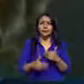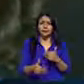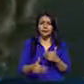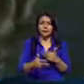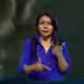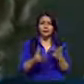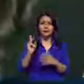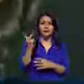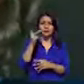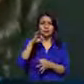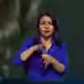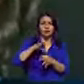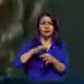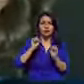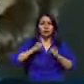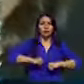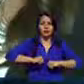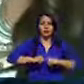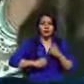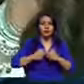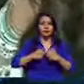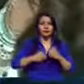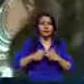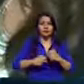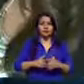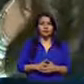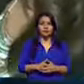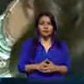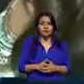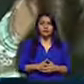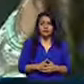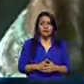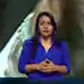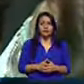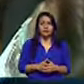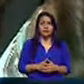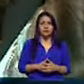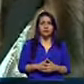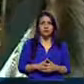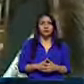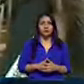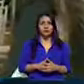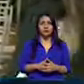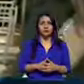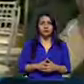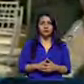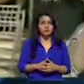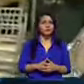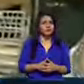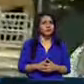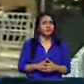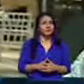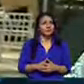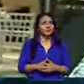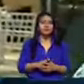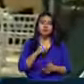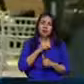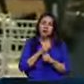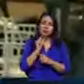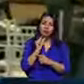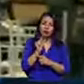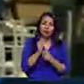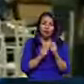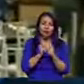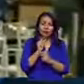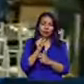una segunda vuelta se podrían también rectificar? Bueno, siempre todo proceso es perfectible, habrá que ver las contingencias, que han sido mínimas.